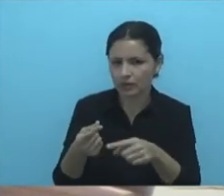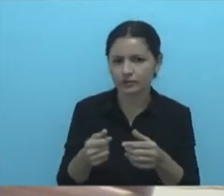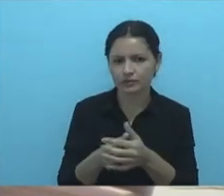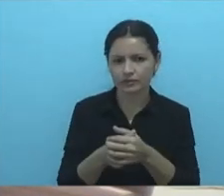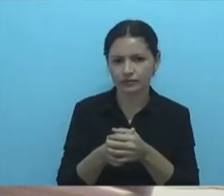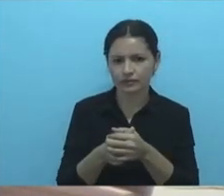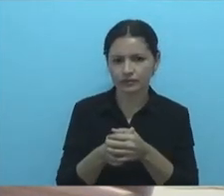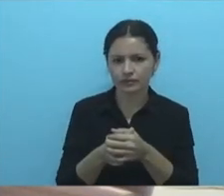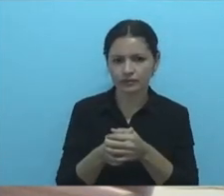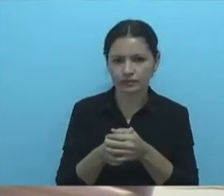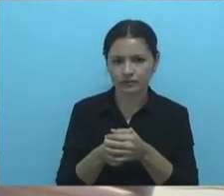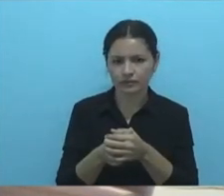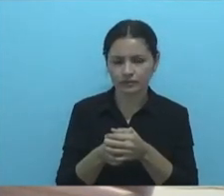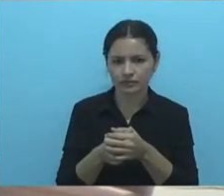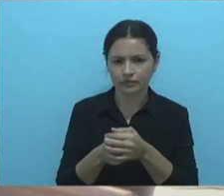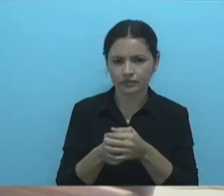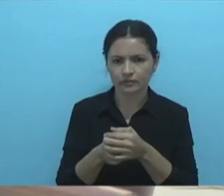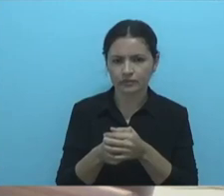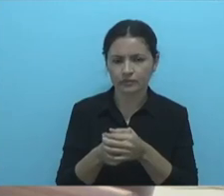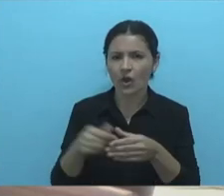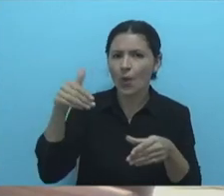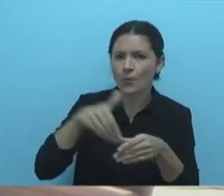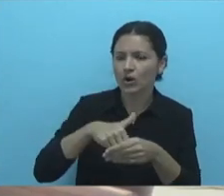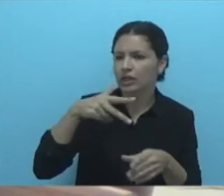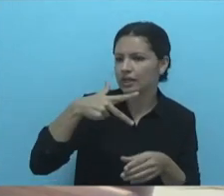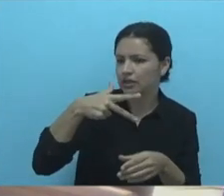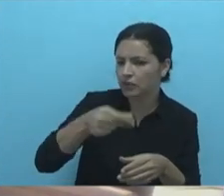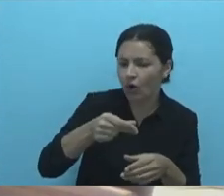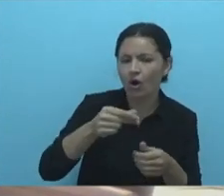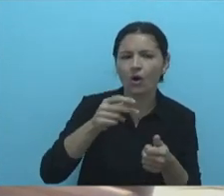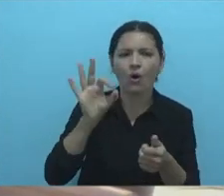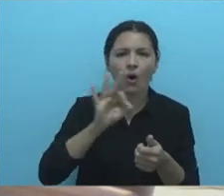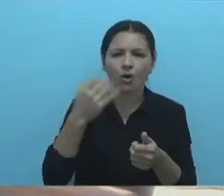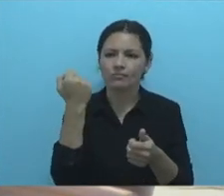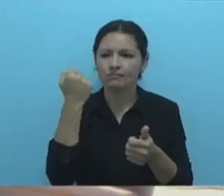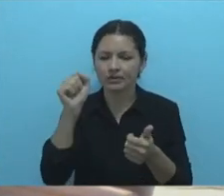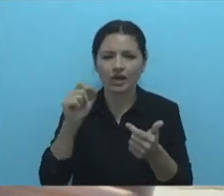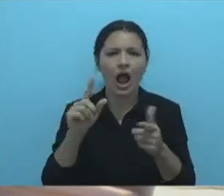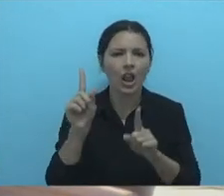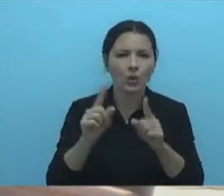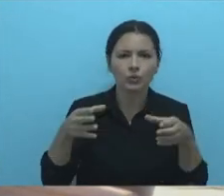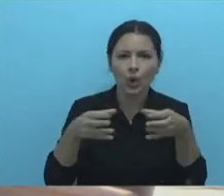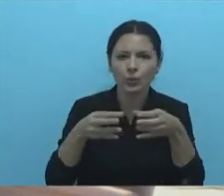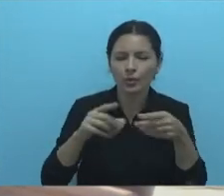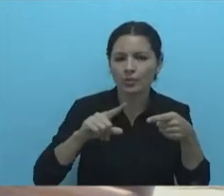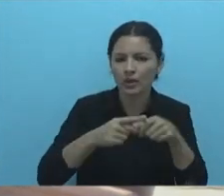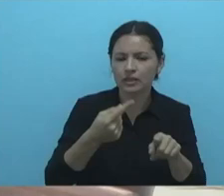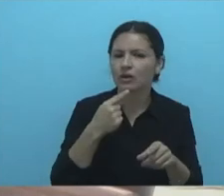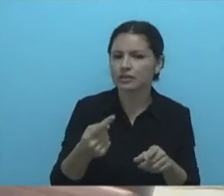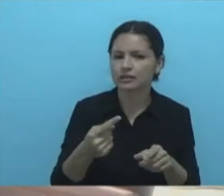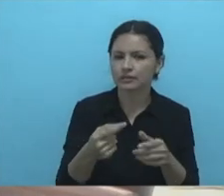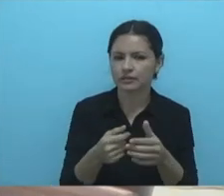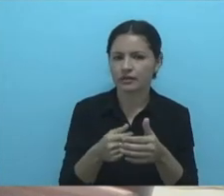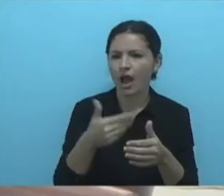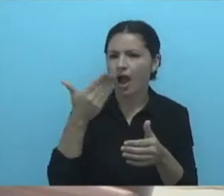ventajas electorales no den la cara y no apoyo en este proyecto también es violencia que algunos sectores políticos decidan hacer campaña electoral